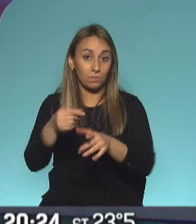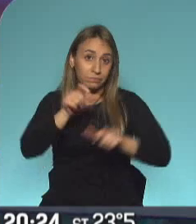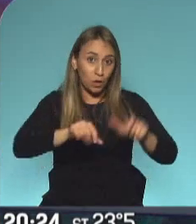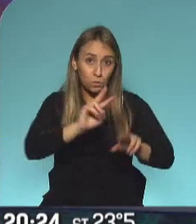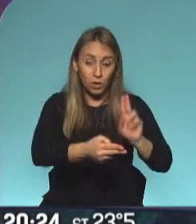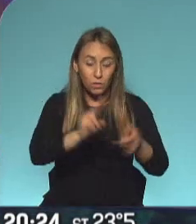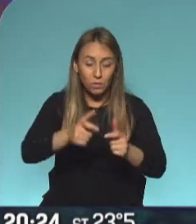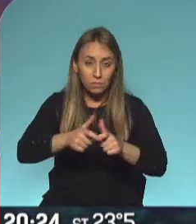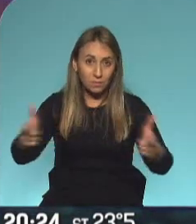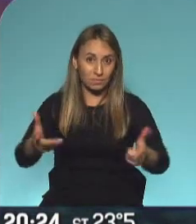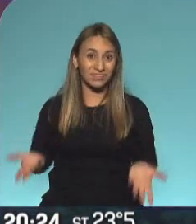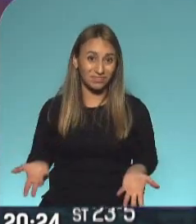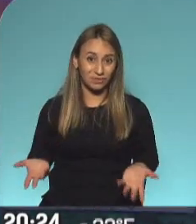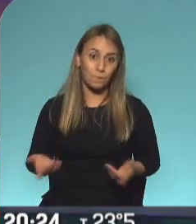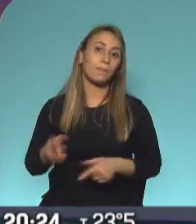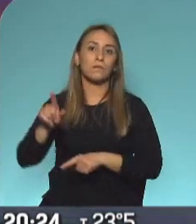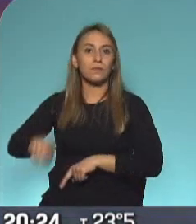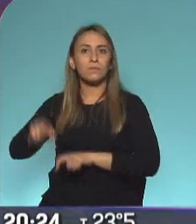son 3 meses y medio, luego ya...